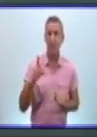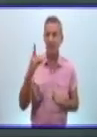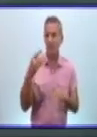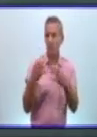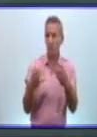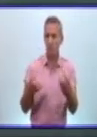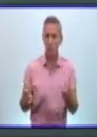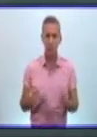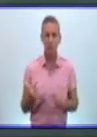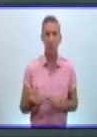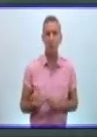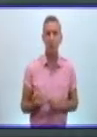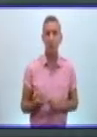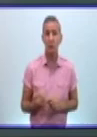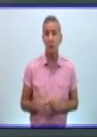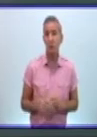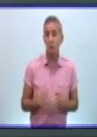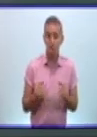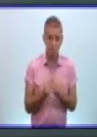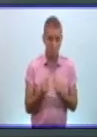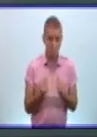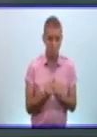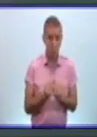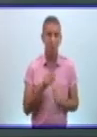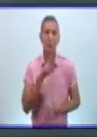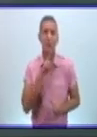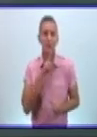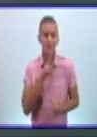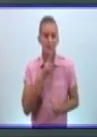de un sólido en un líquido.